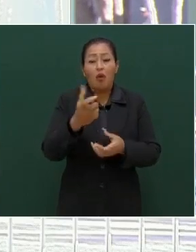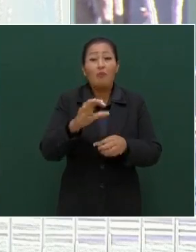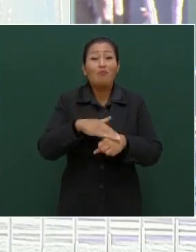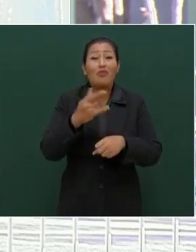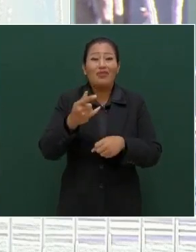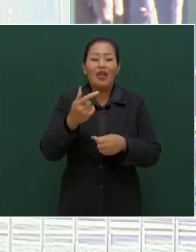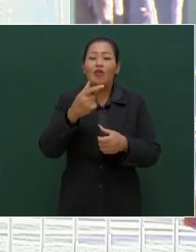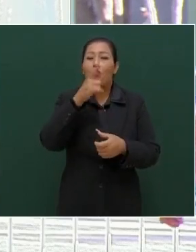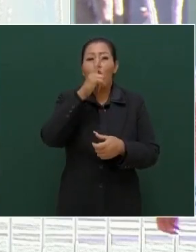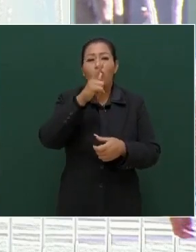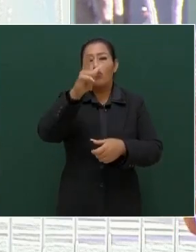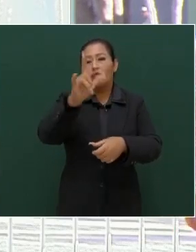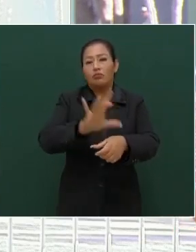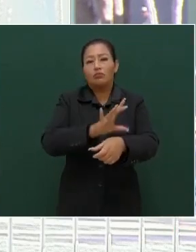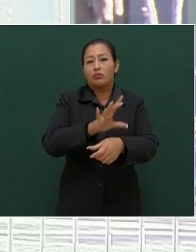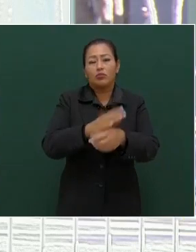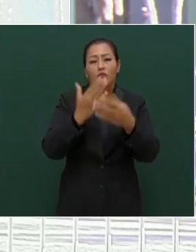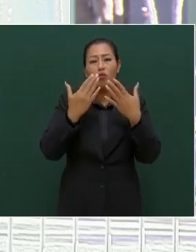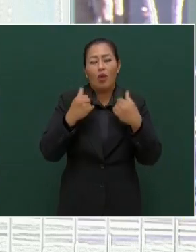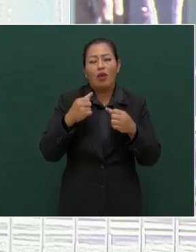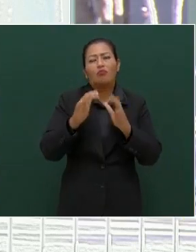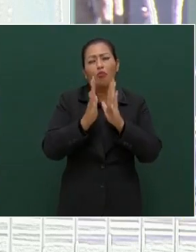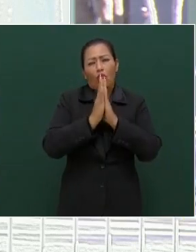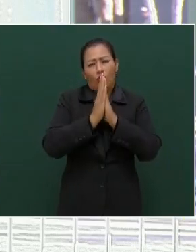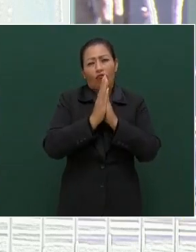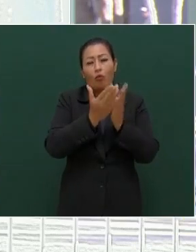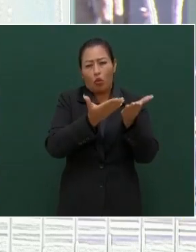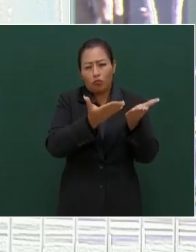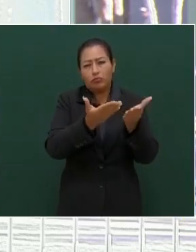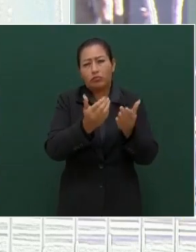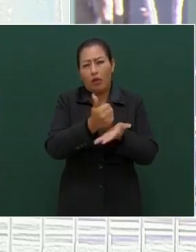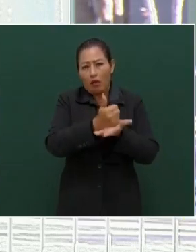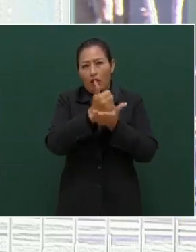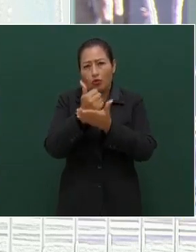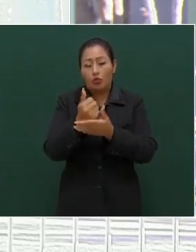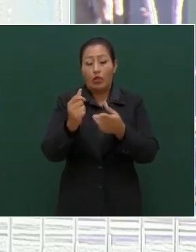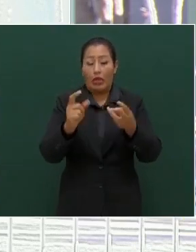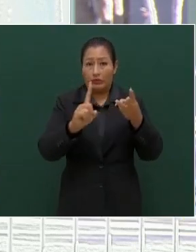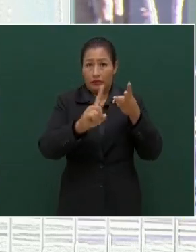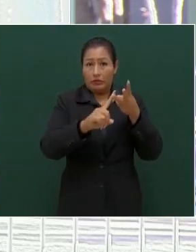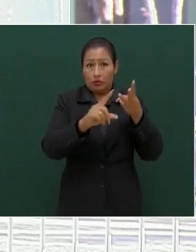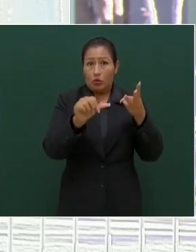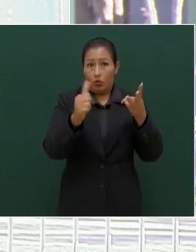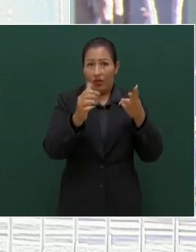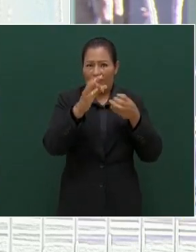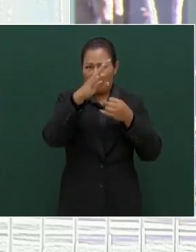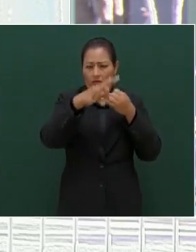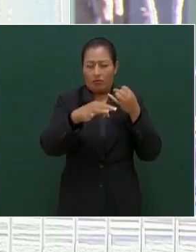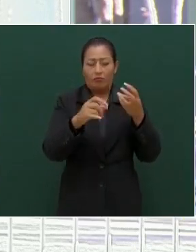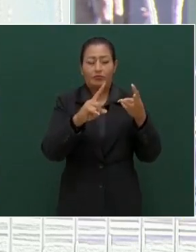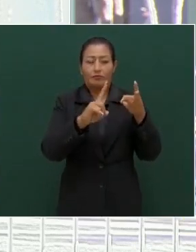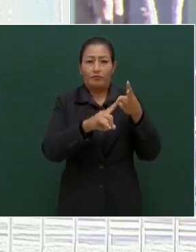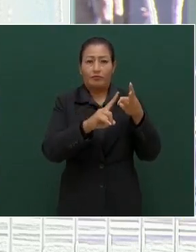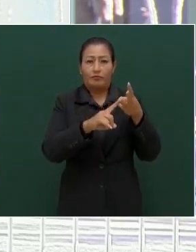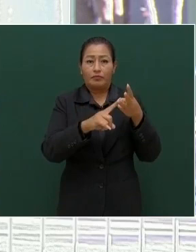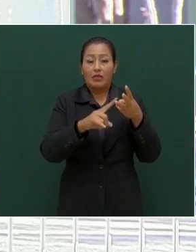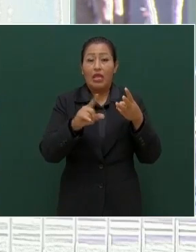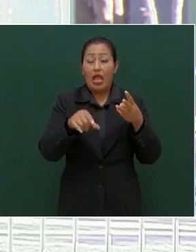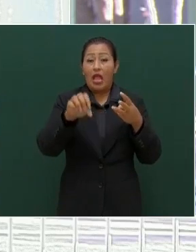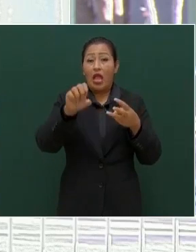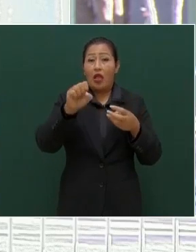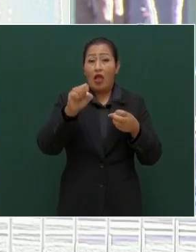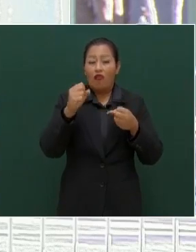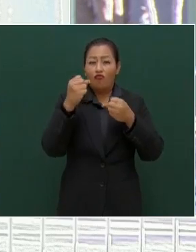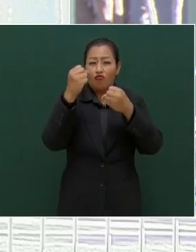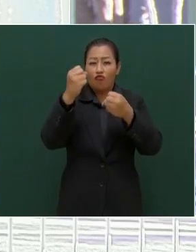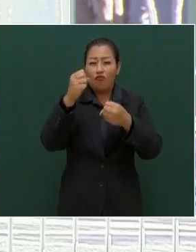Entonces, me piden si es posible, ateniéndose a su sensibilidad al respecto. Y por último, mire, en la región del Fuerte Mayo,